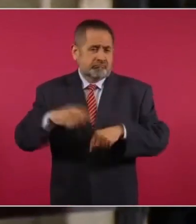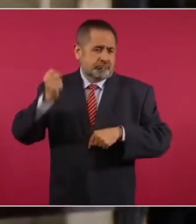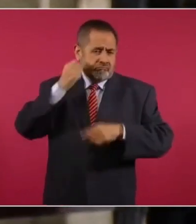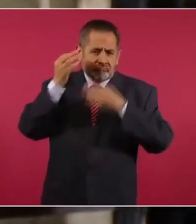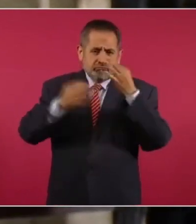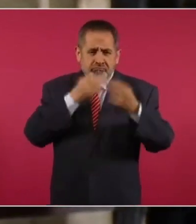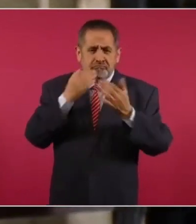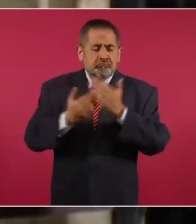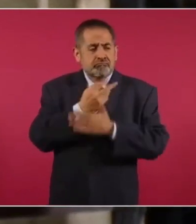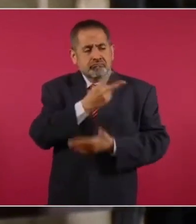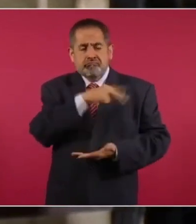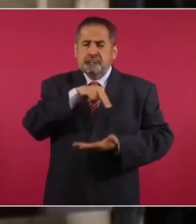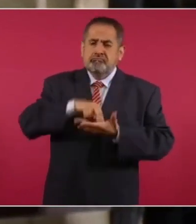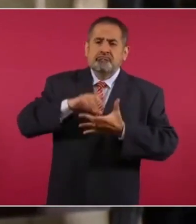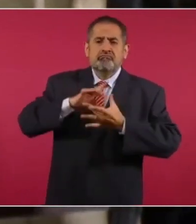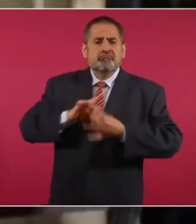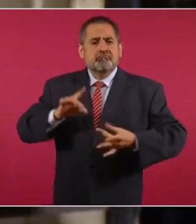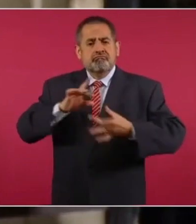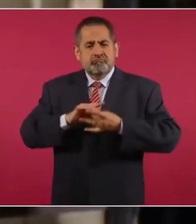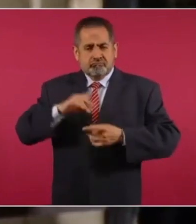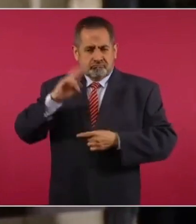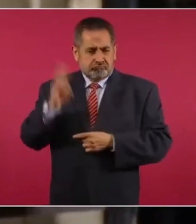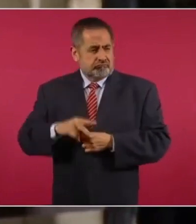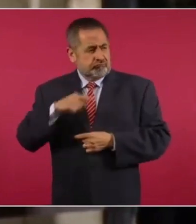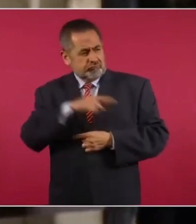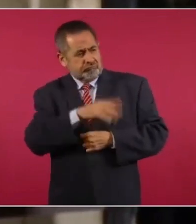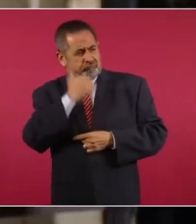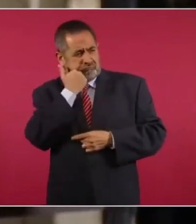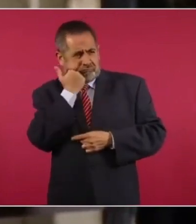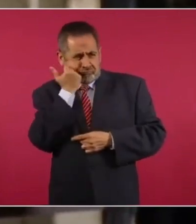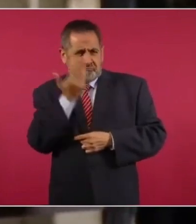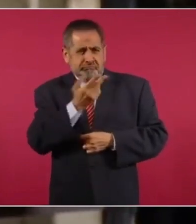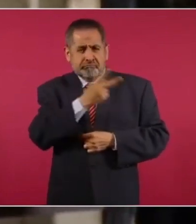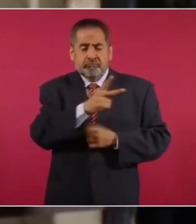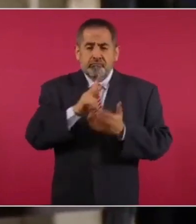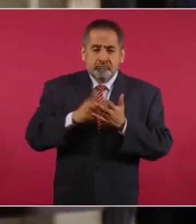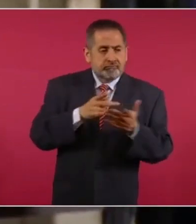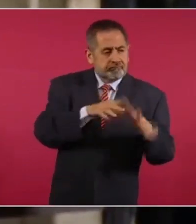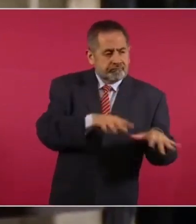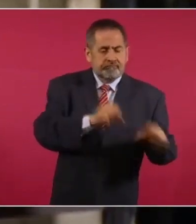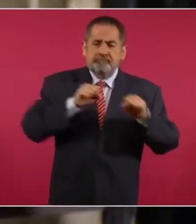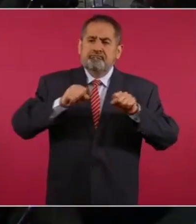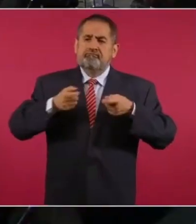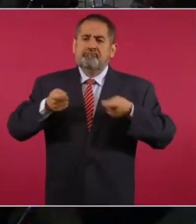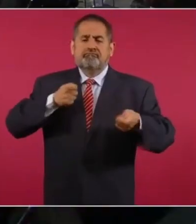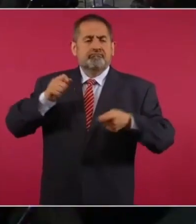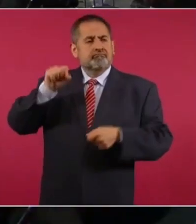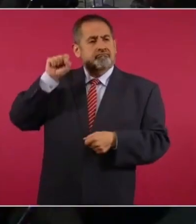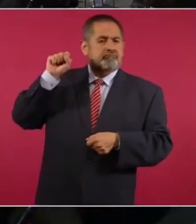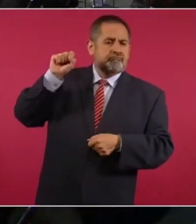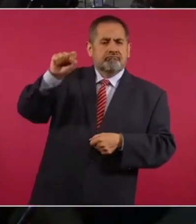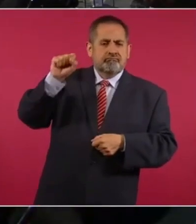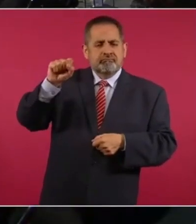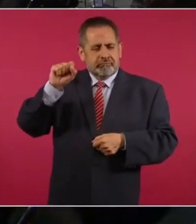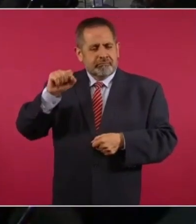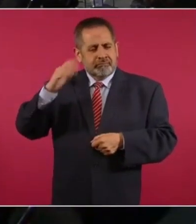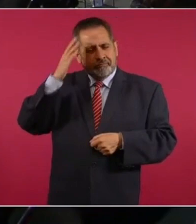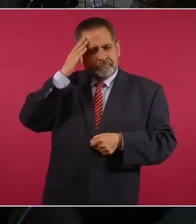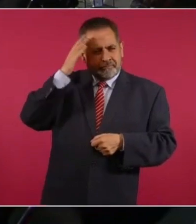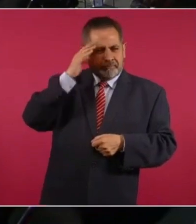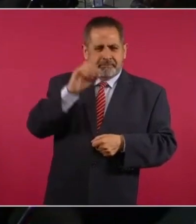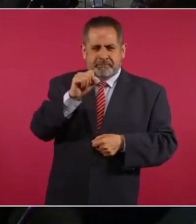mañanera y nos diga la verdad si tiene la intención de recuperar la dirigencia del Sindicato Nacional de Trabajadores